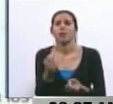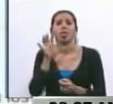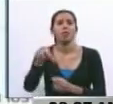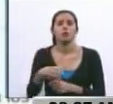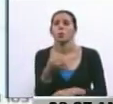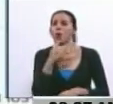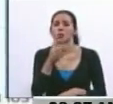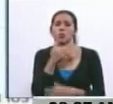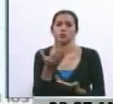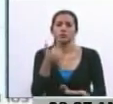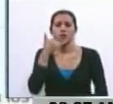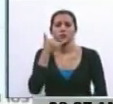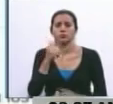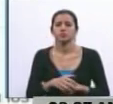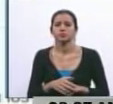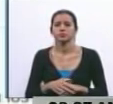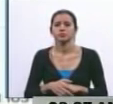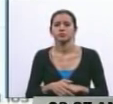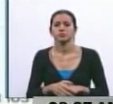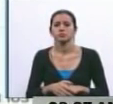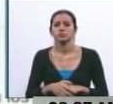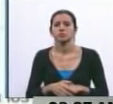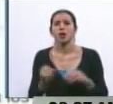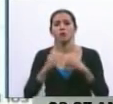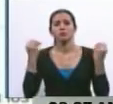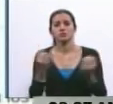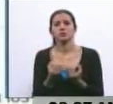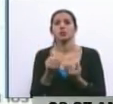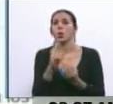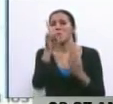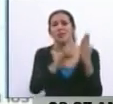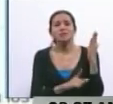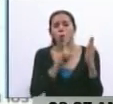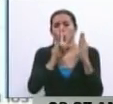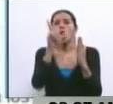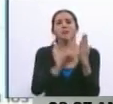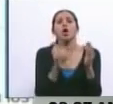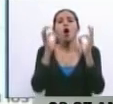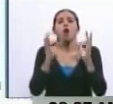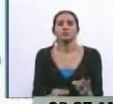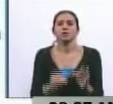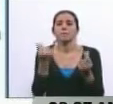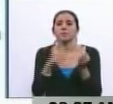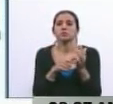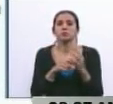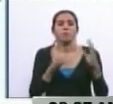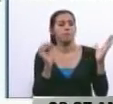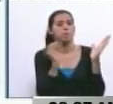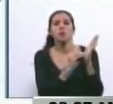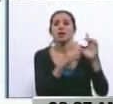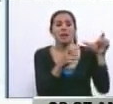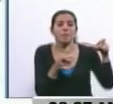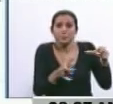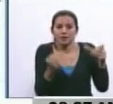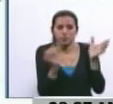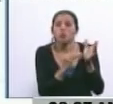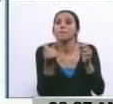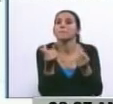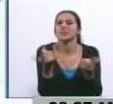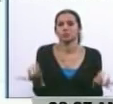Fran, todos los agentes autorizados MovilNet deben colocar una sola lista de precios en sitio visible y empaque. ¿Por qué a los